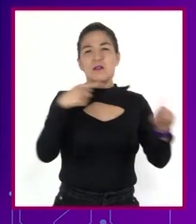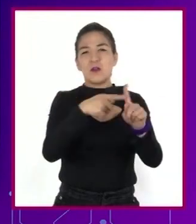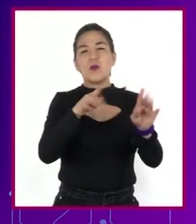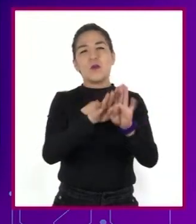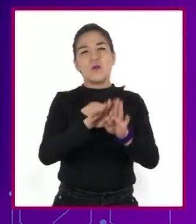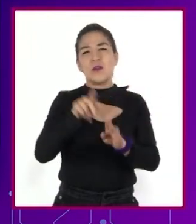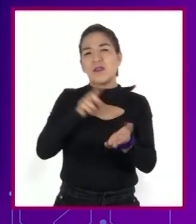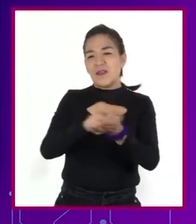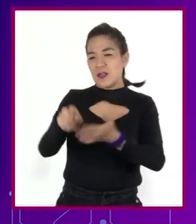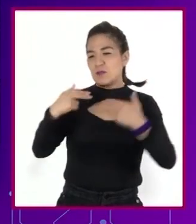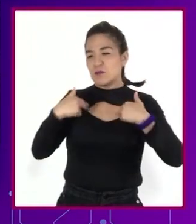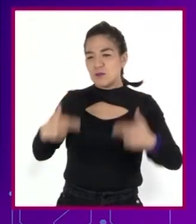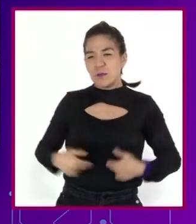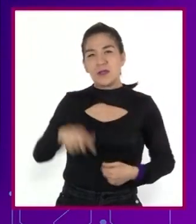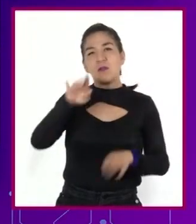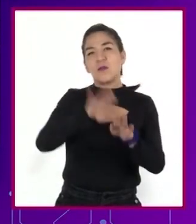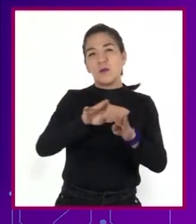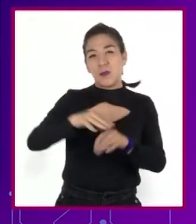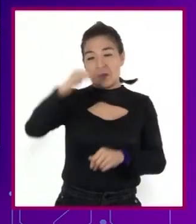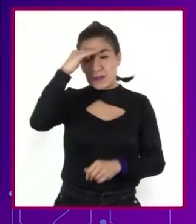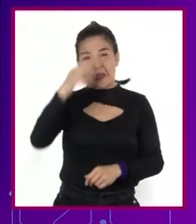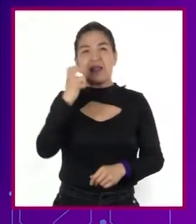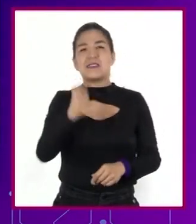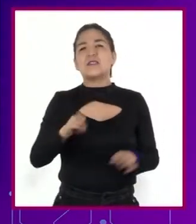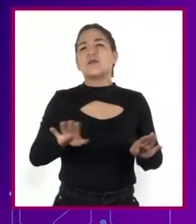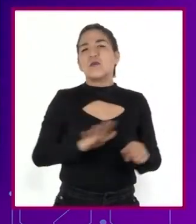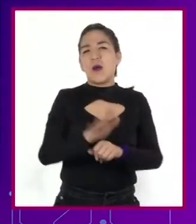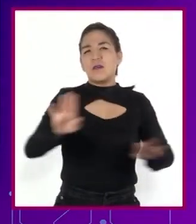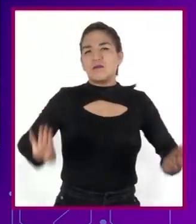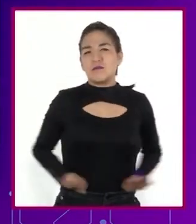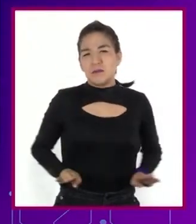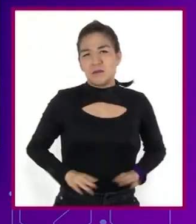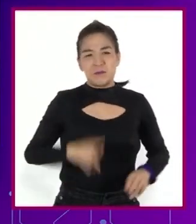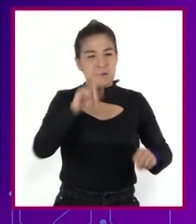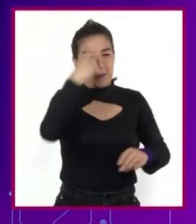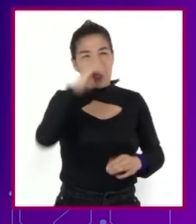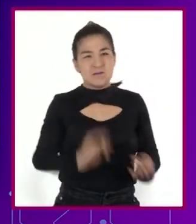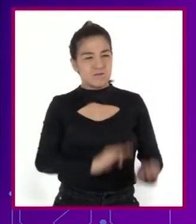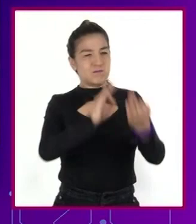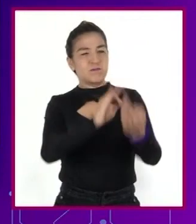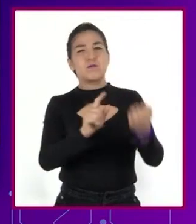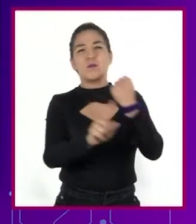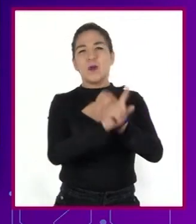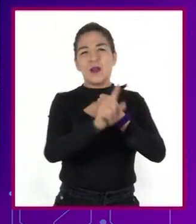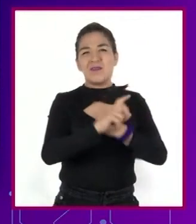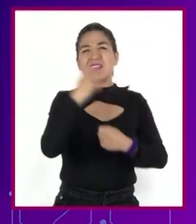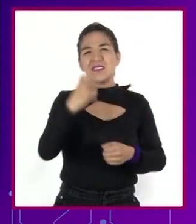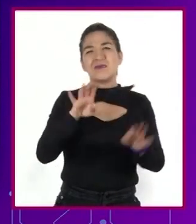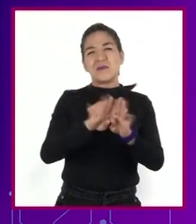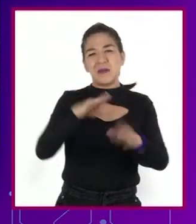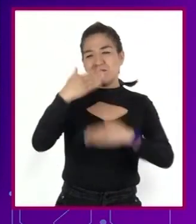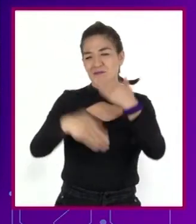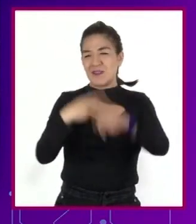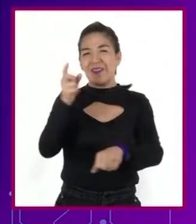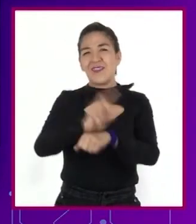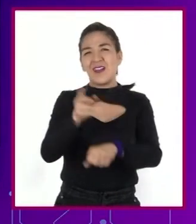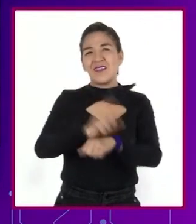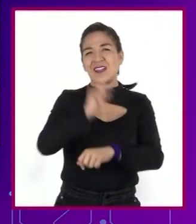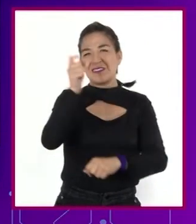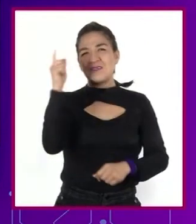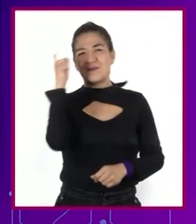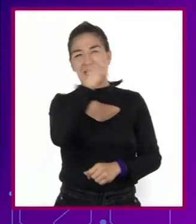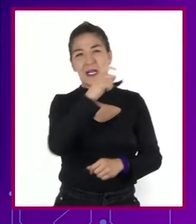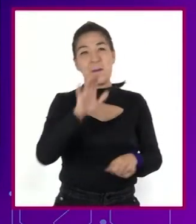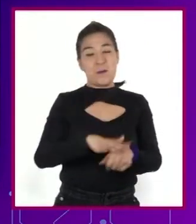derechos humanos al pensar y elegir la actitud con la que enfrentamos los problemas y las situaciones tensas de nuestra vida diaria,